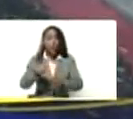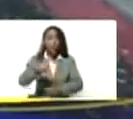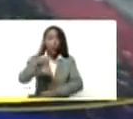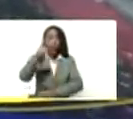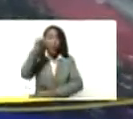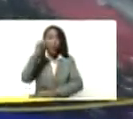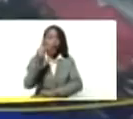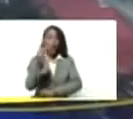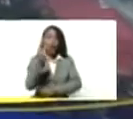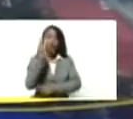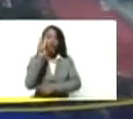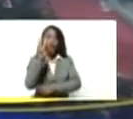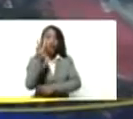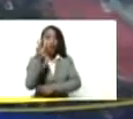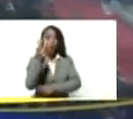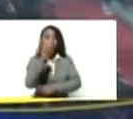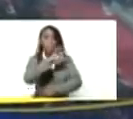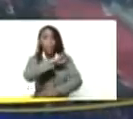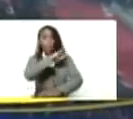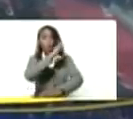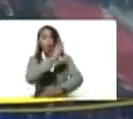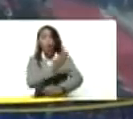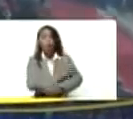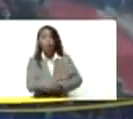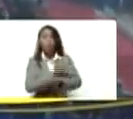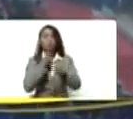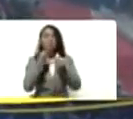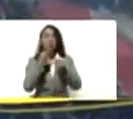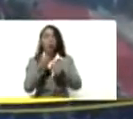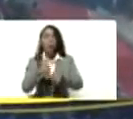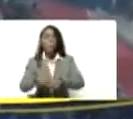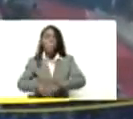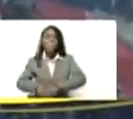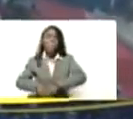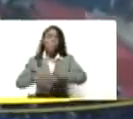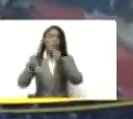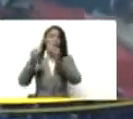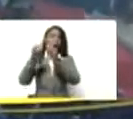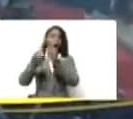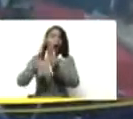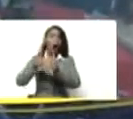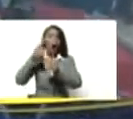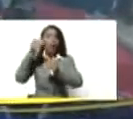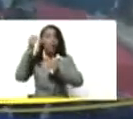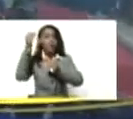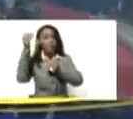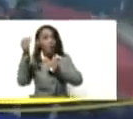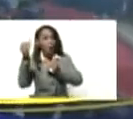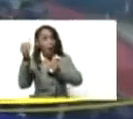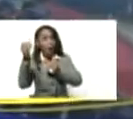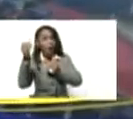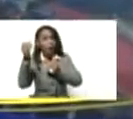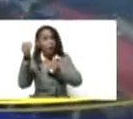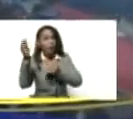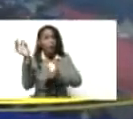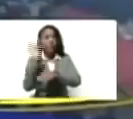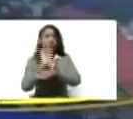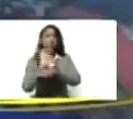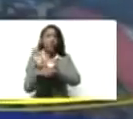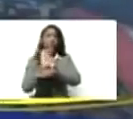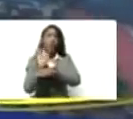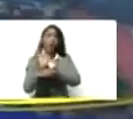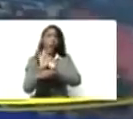fortaleciendo todo el camino para que las instituciones cada vez